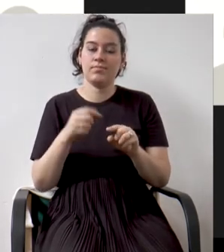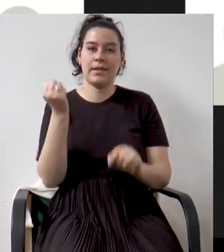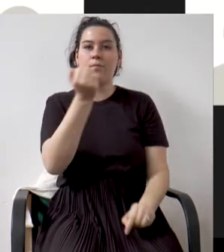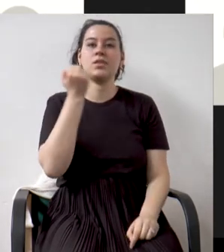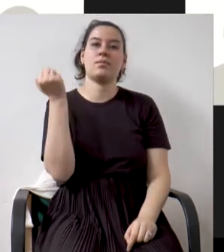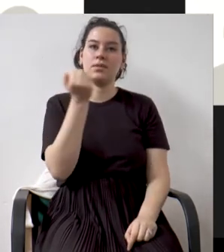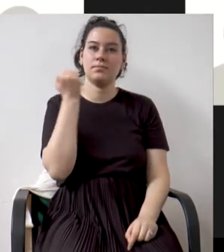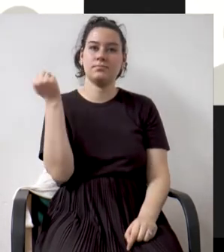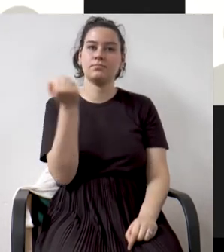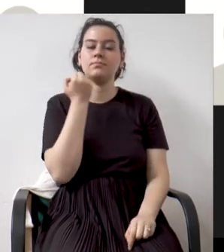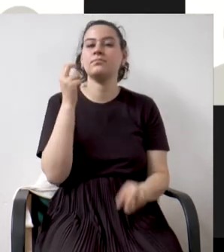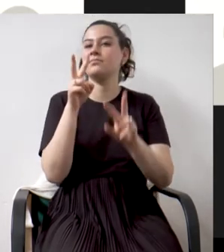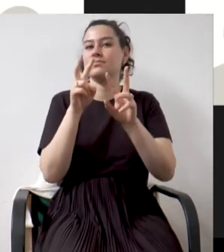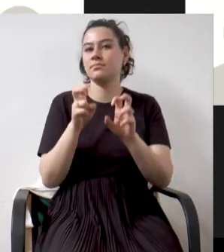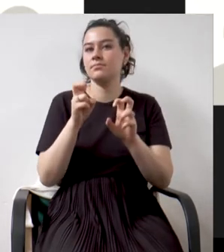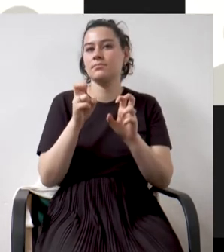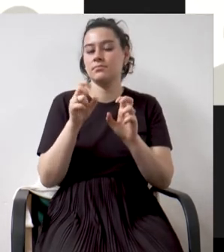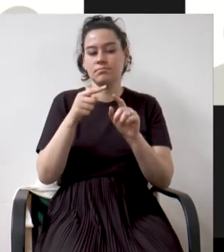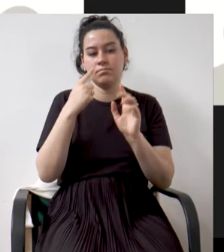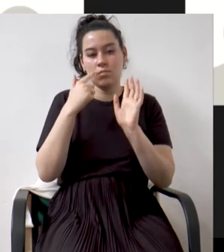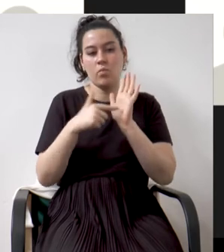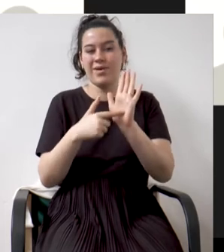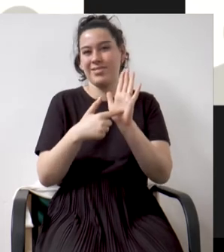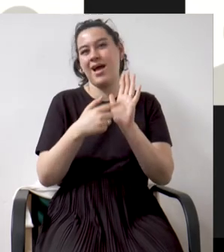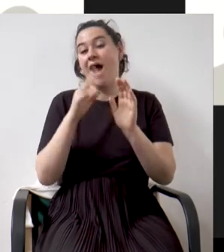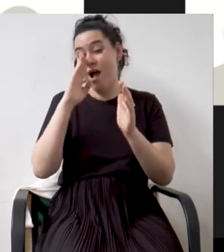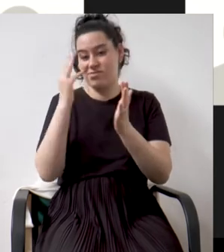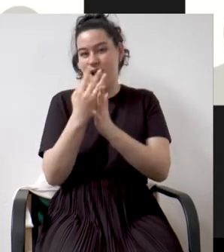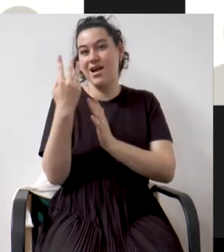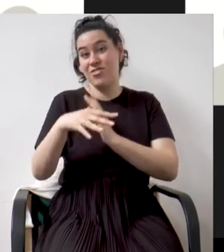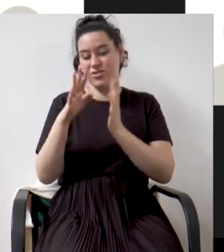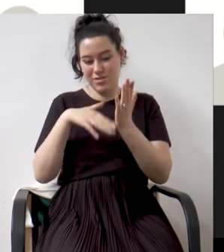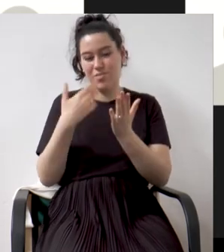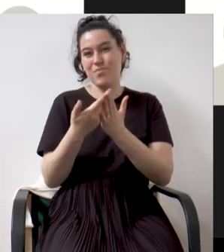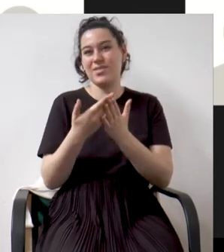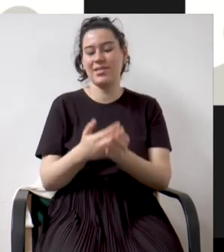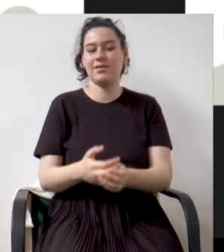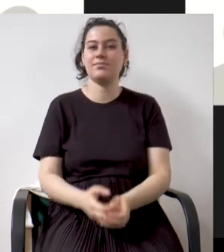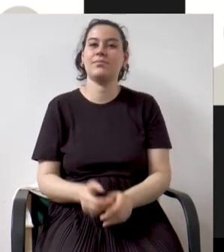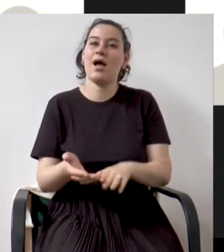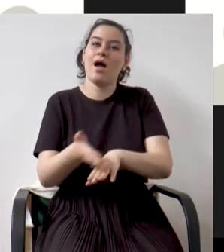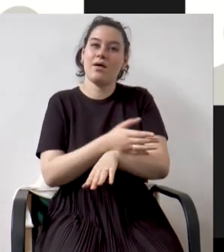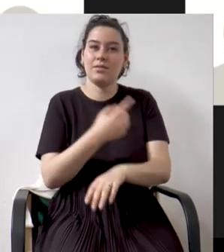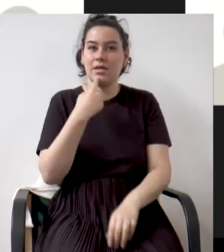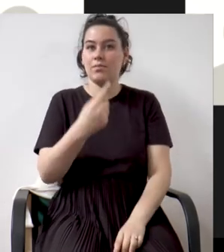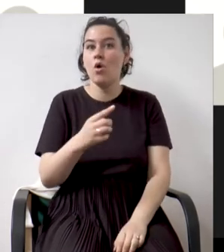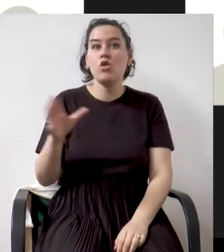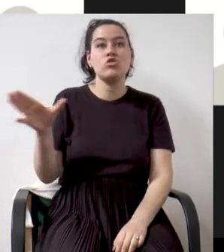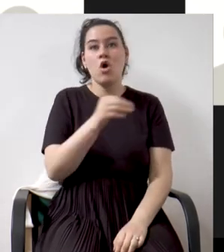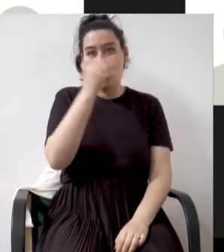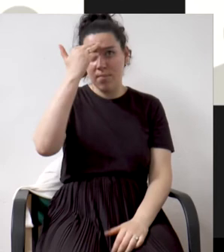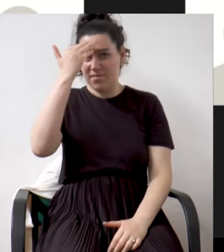importante en el sentido que se presentaron estas 14 propuestas que les mencionaba. No todos los docentes están incorporados a